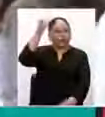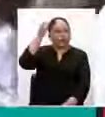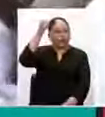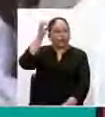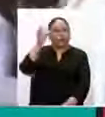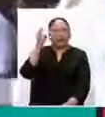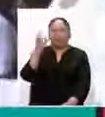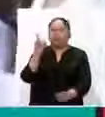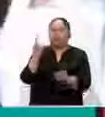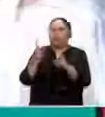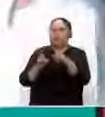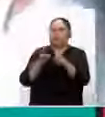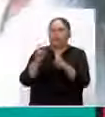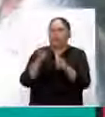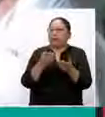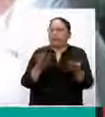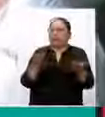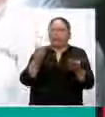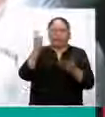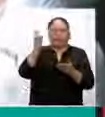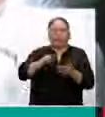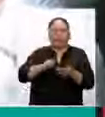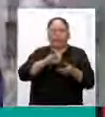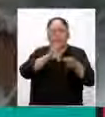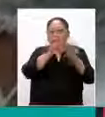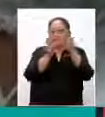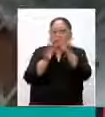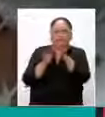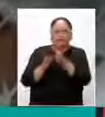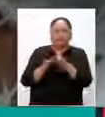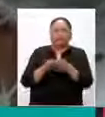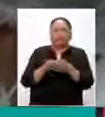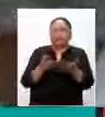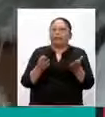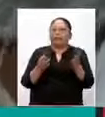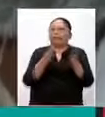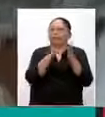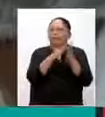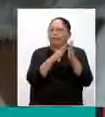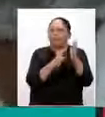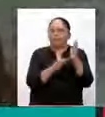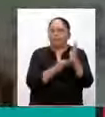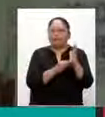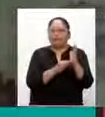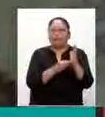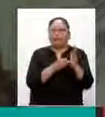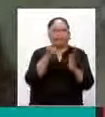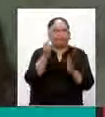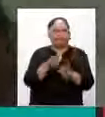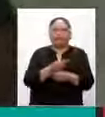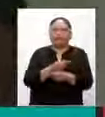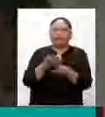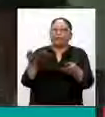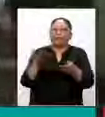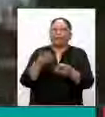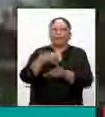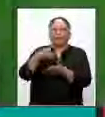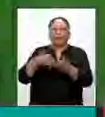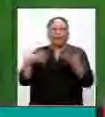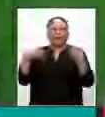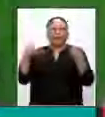haciendo respecto a que la capacidad resolutiva no abastece la demanda de la población que acude a los centros de salud, sean